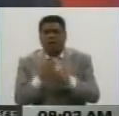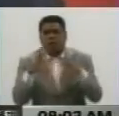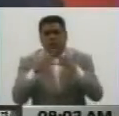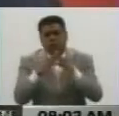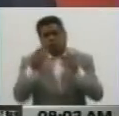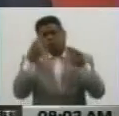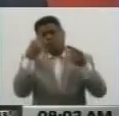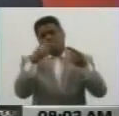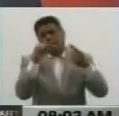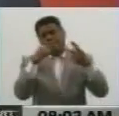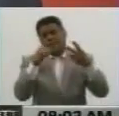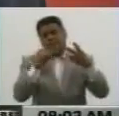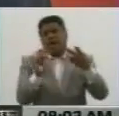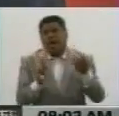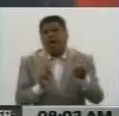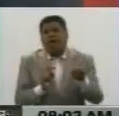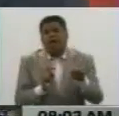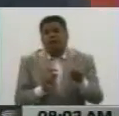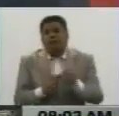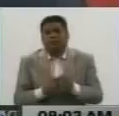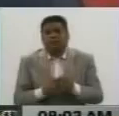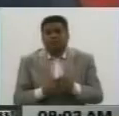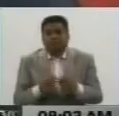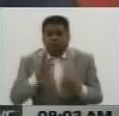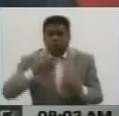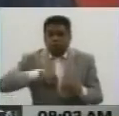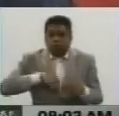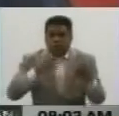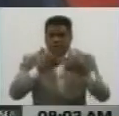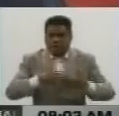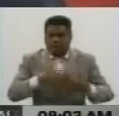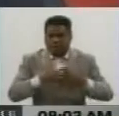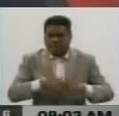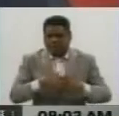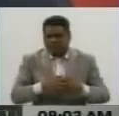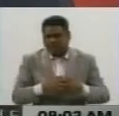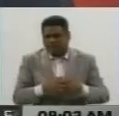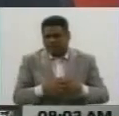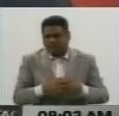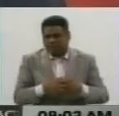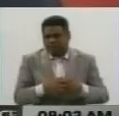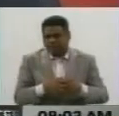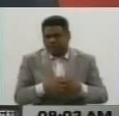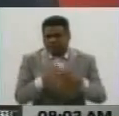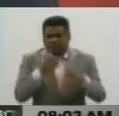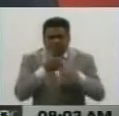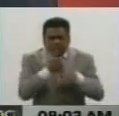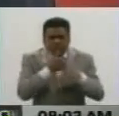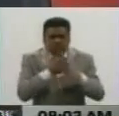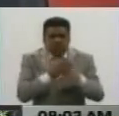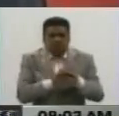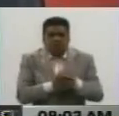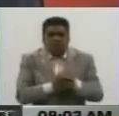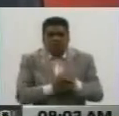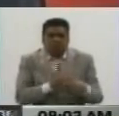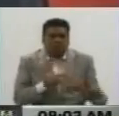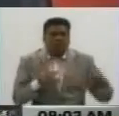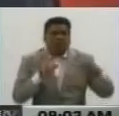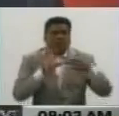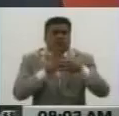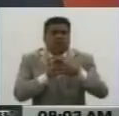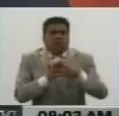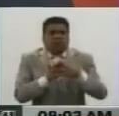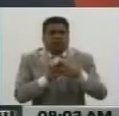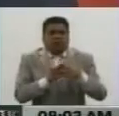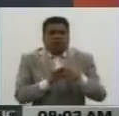magnesita, con el cuarzo metalúrgico para nuestra industria siderúrgica, con el carbón coquizable que es asociado a la industria metalúrgica,